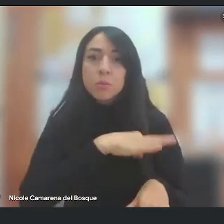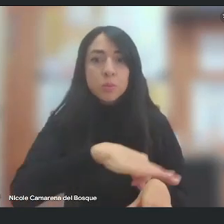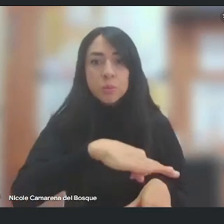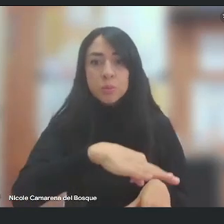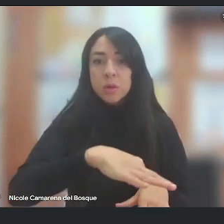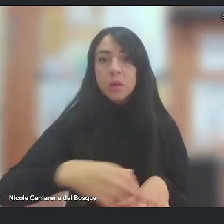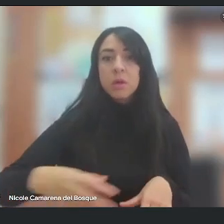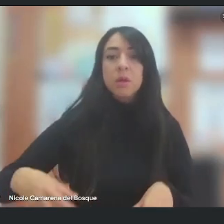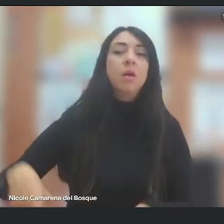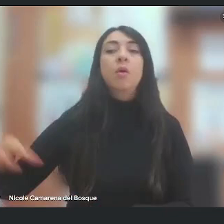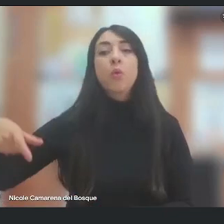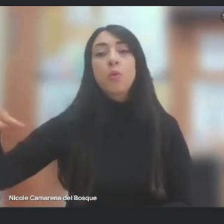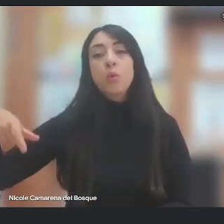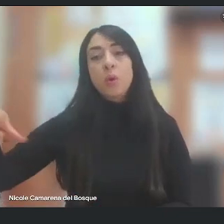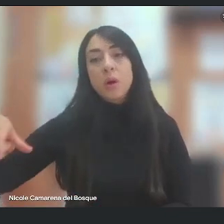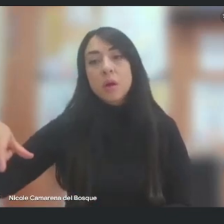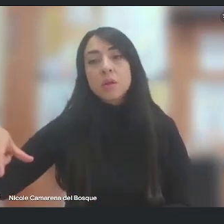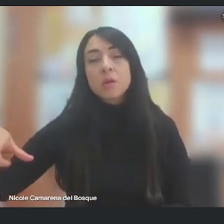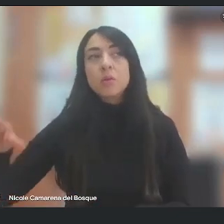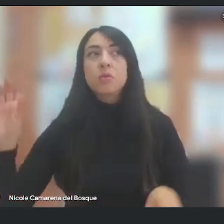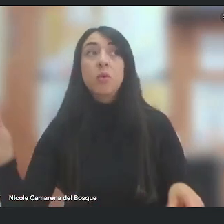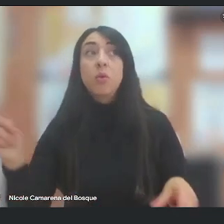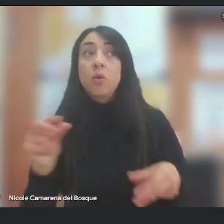que así pueda expresarse con libertad.